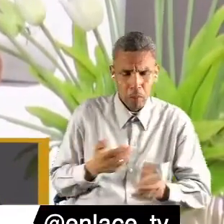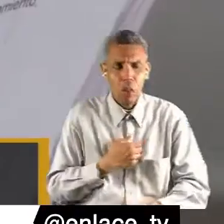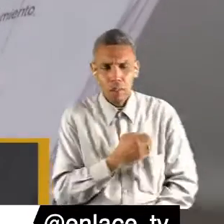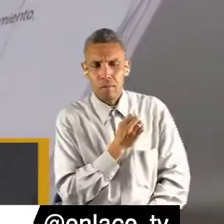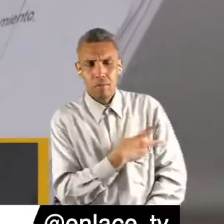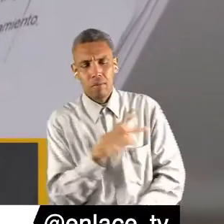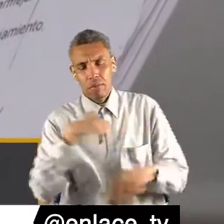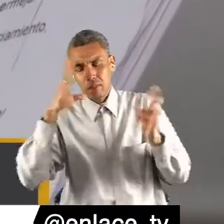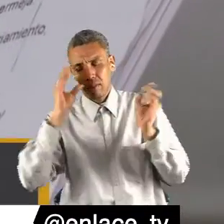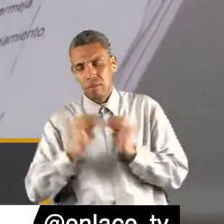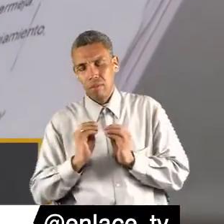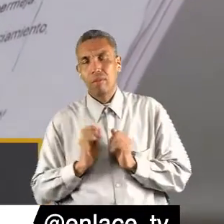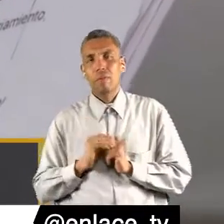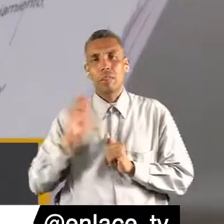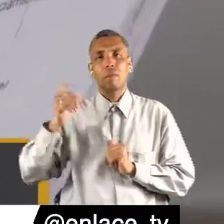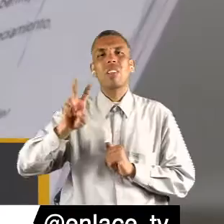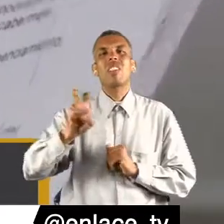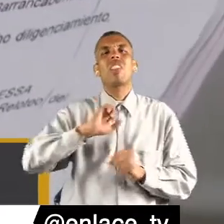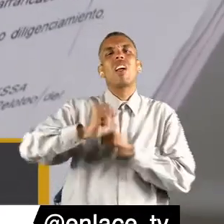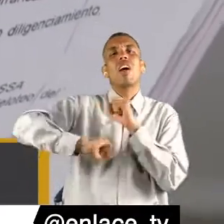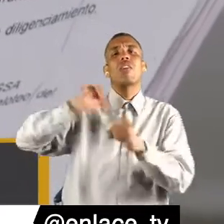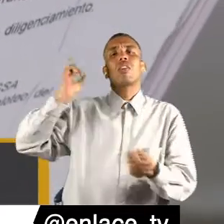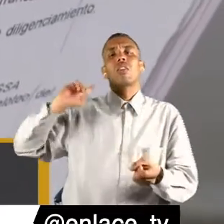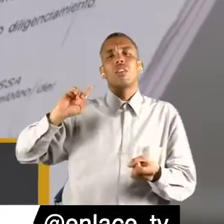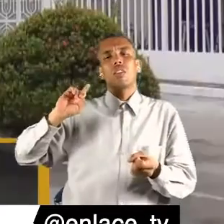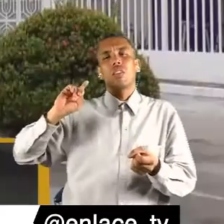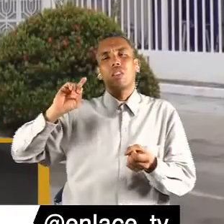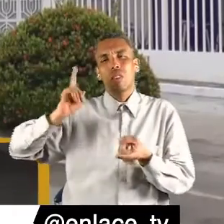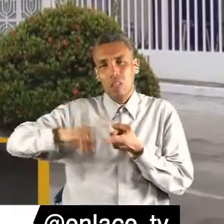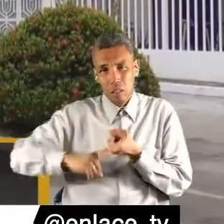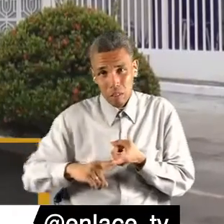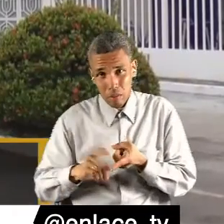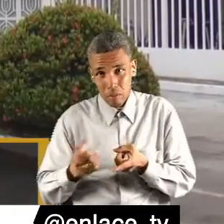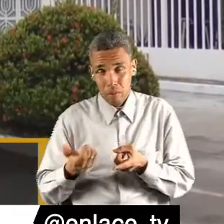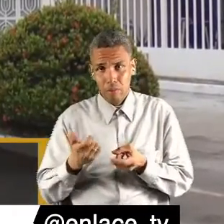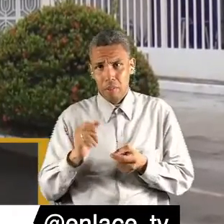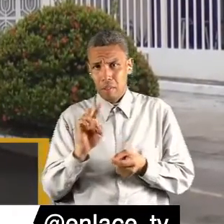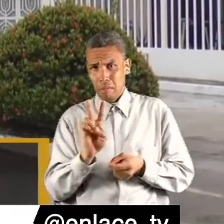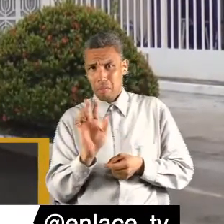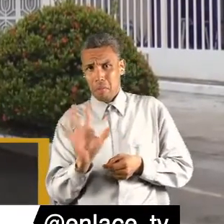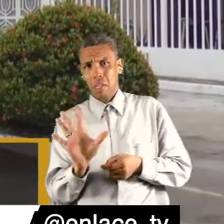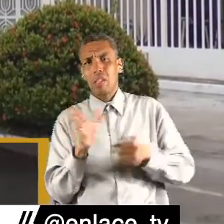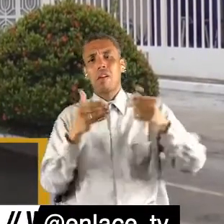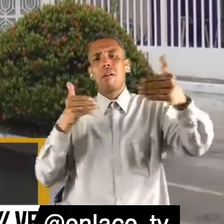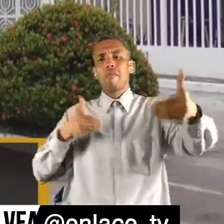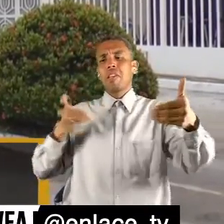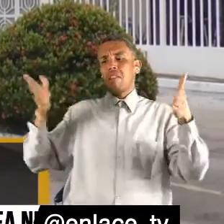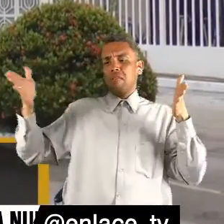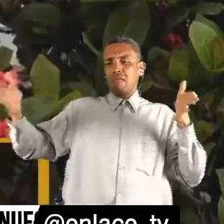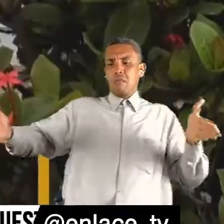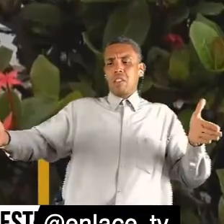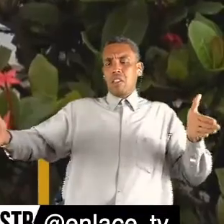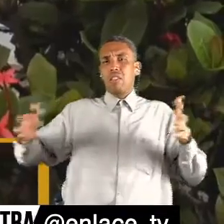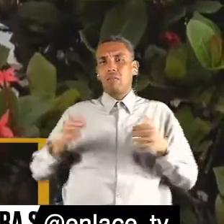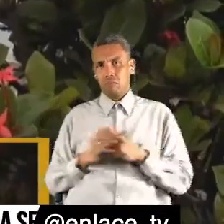de un edicto que justo los más de 25 mil metros cuadrados donde se pretende levantar el proyecto corresponden a un